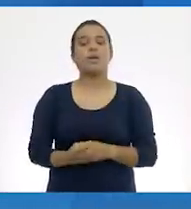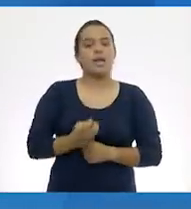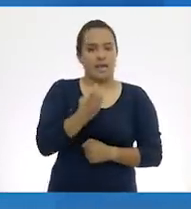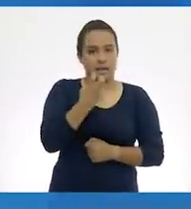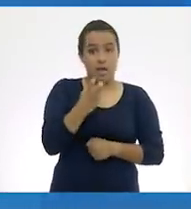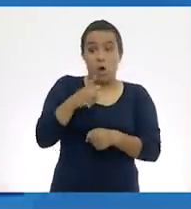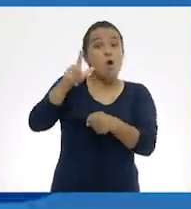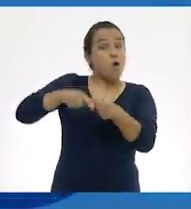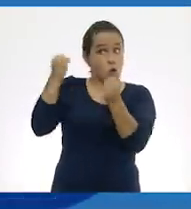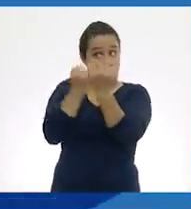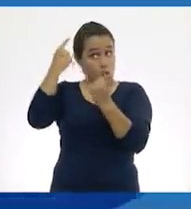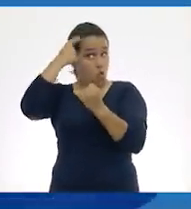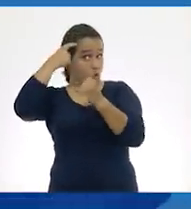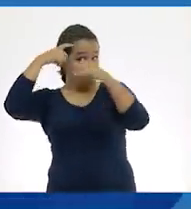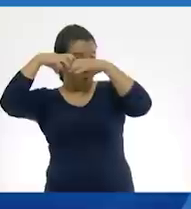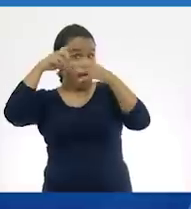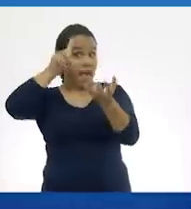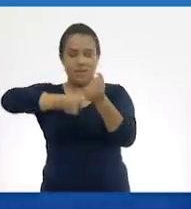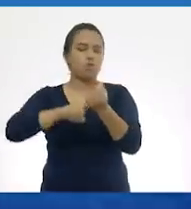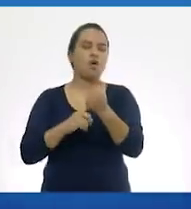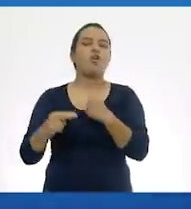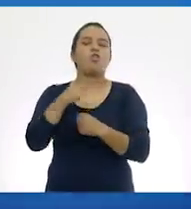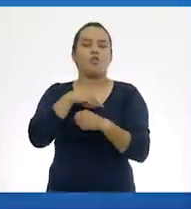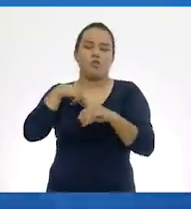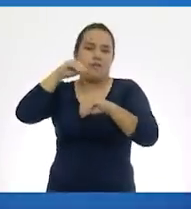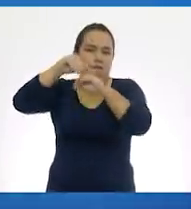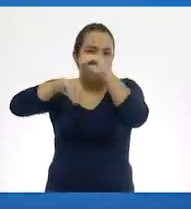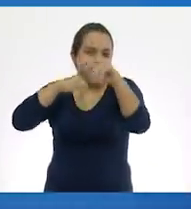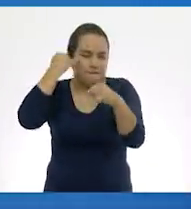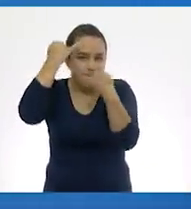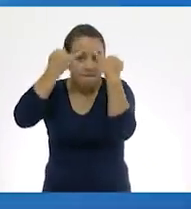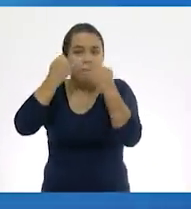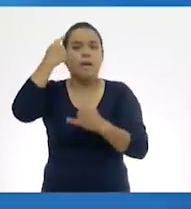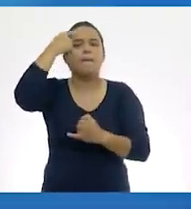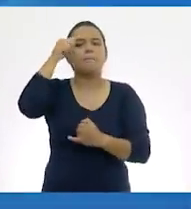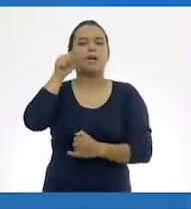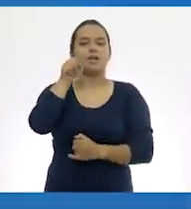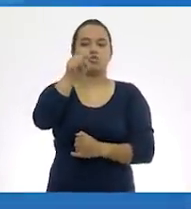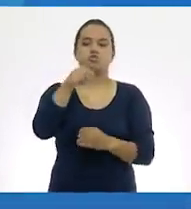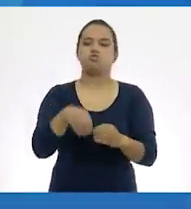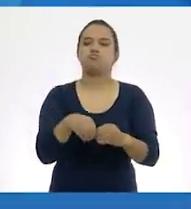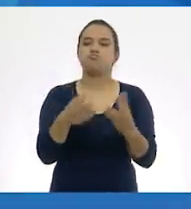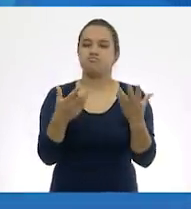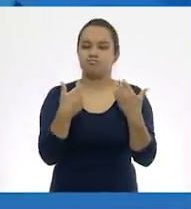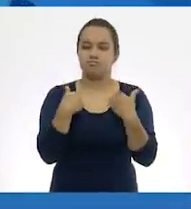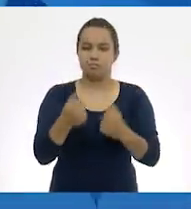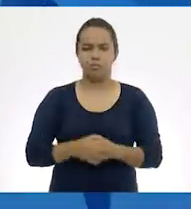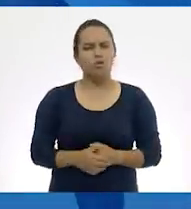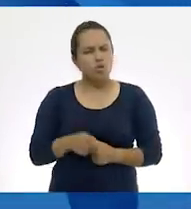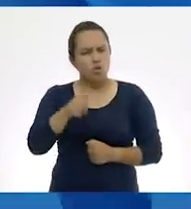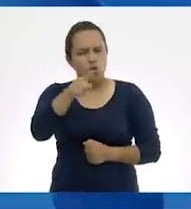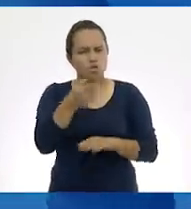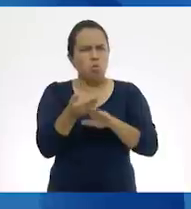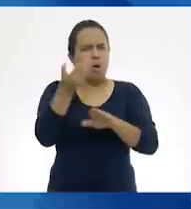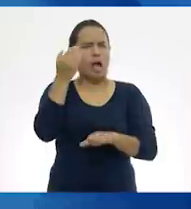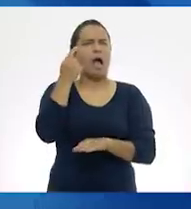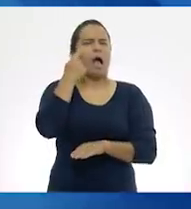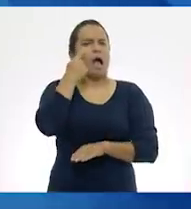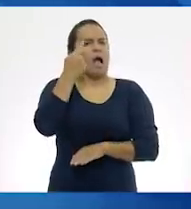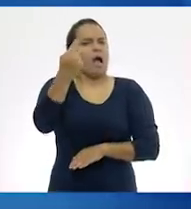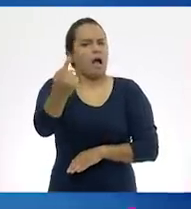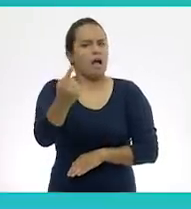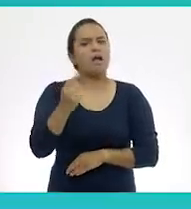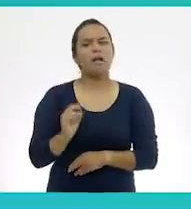tienen esos colores, pero nosotros le pusimos esos colores para que los pudieras diferenciar. Perfecto. ¿Tú has escuchado alguna vez